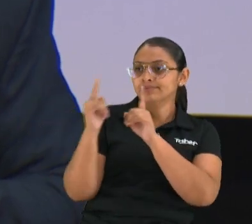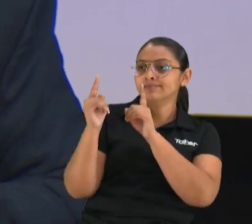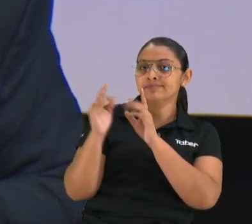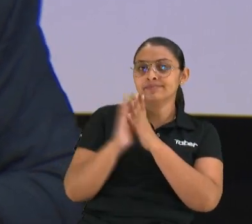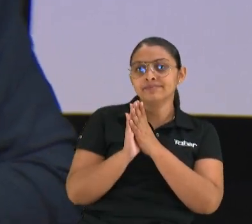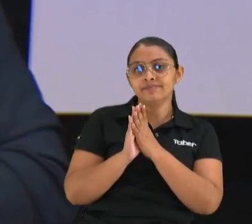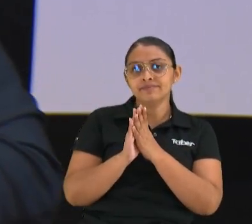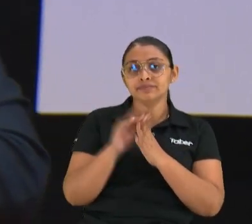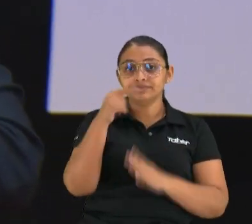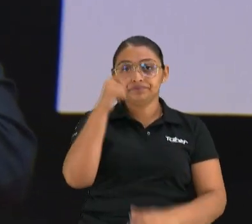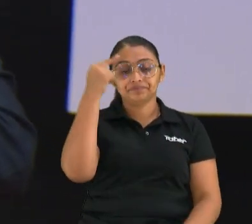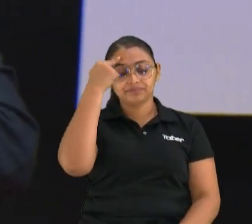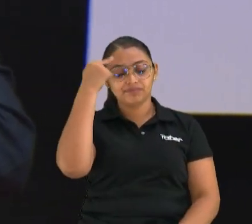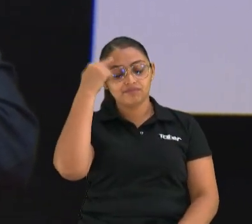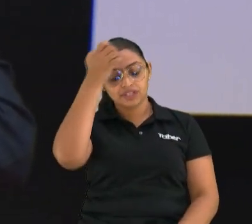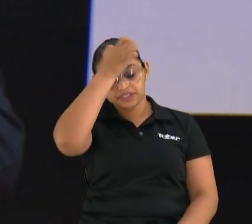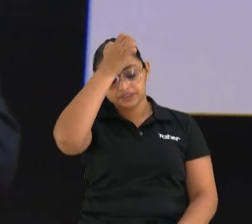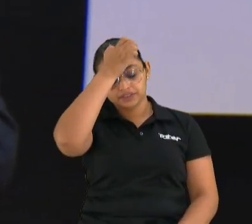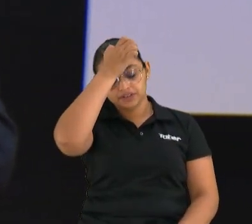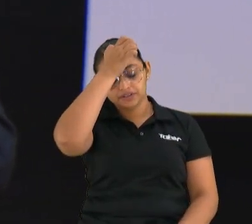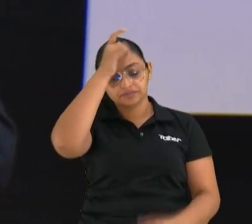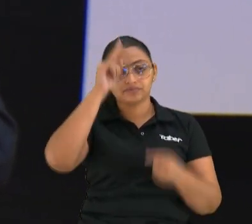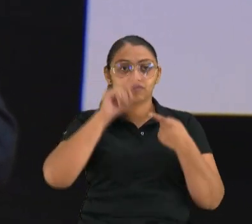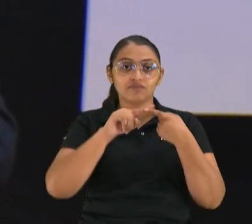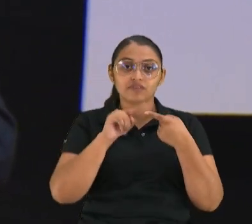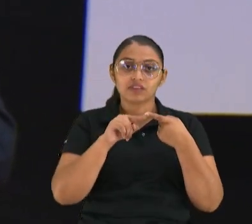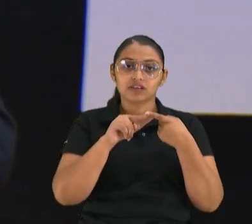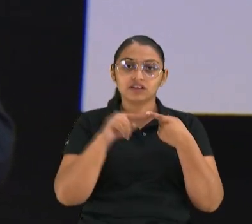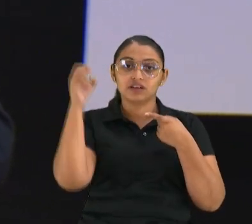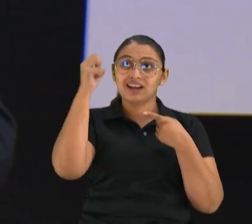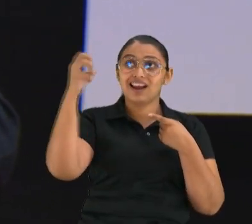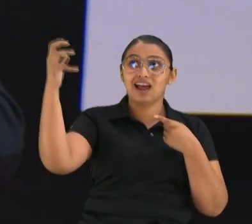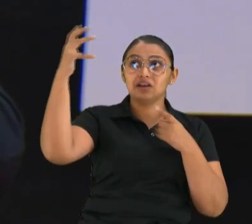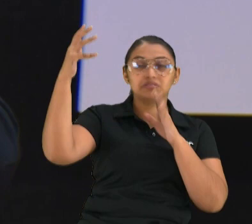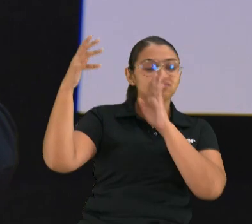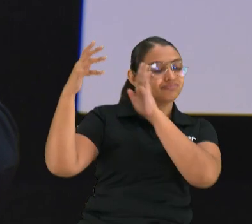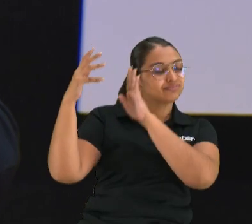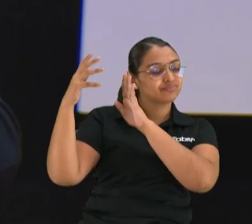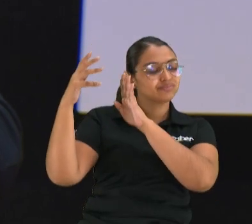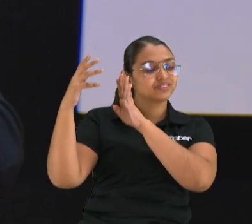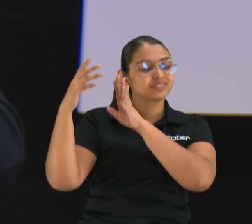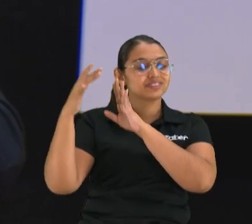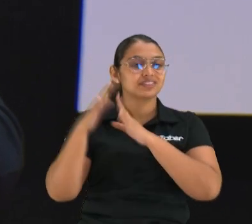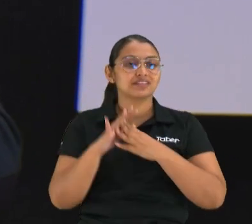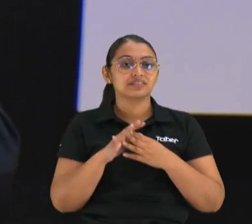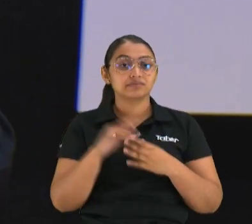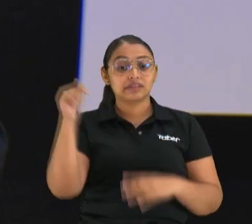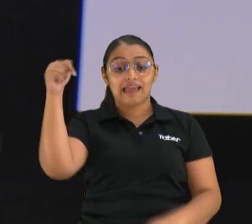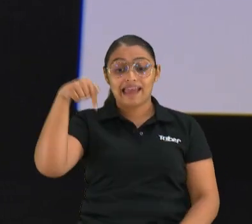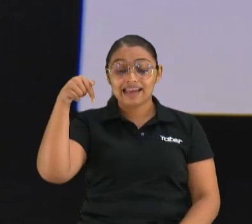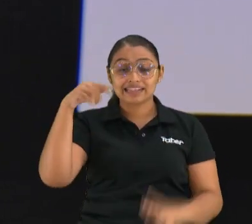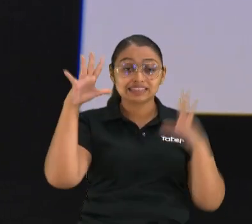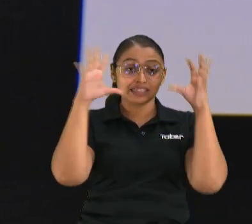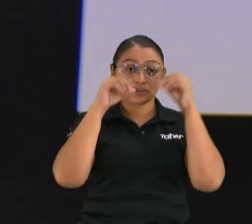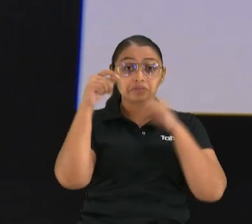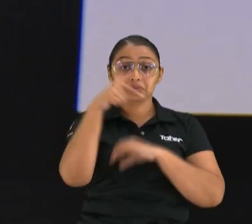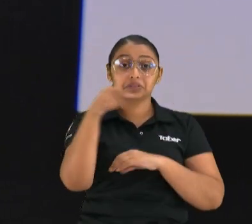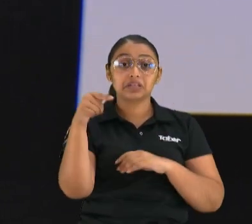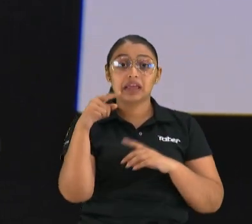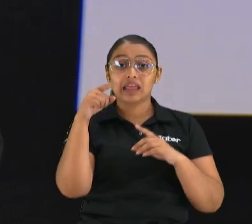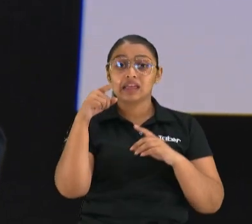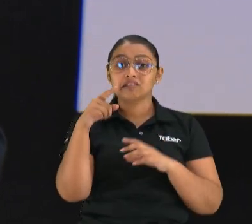mente reprobada finalmente no solamente es el que aborrece la luz sino el que esta noche en lugar de venir a Cristo